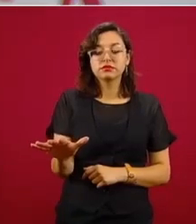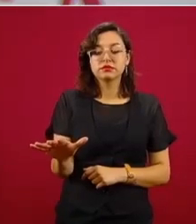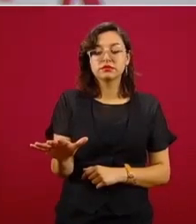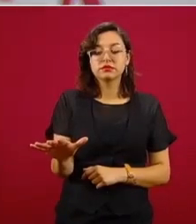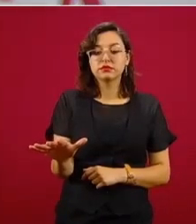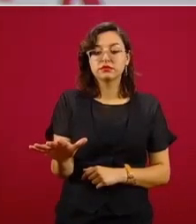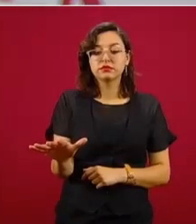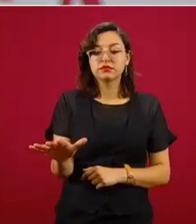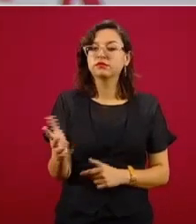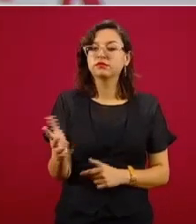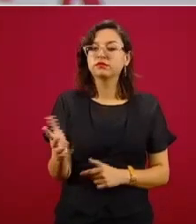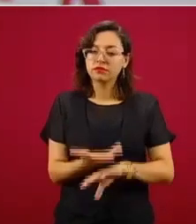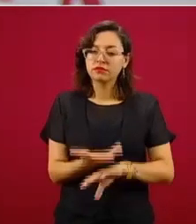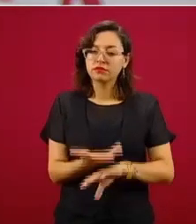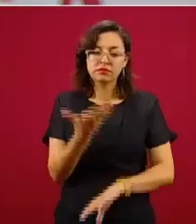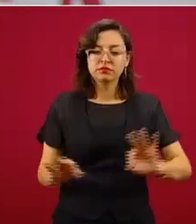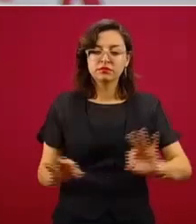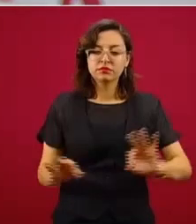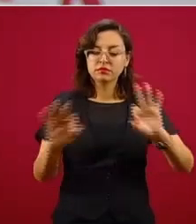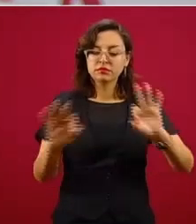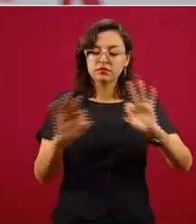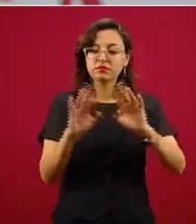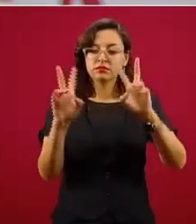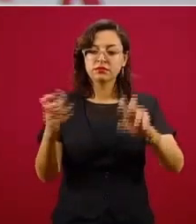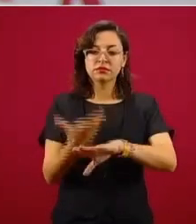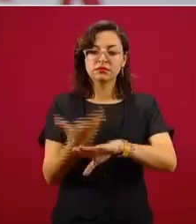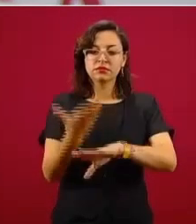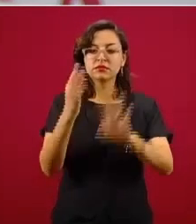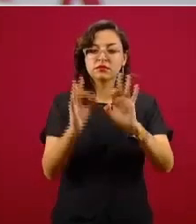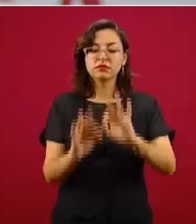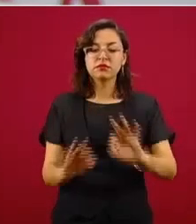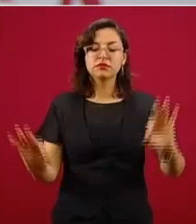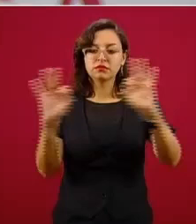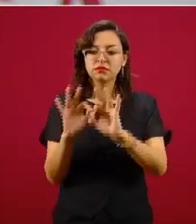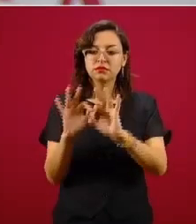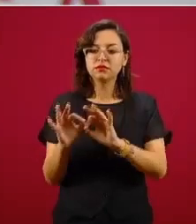que eso es muy importante, esto se ha logrado